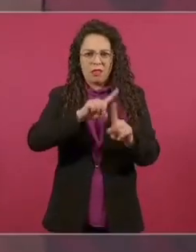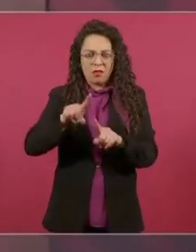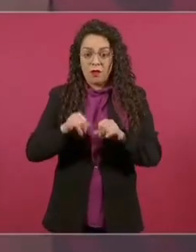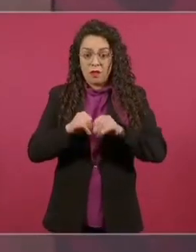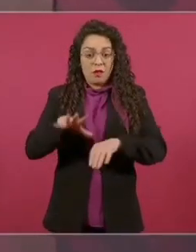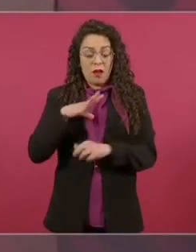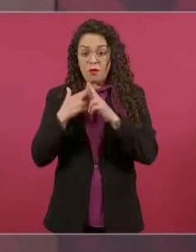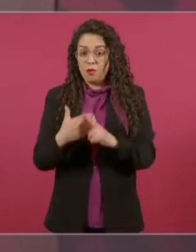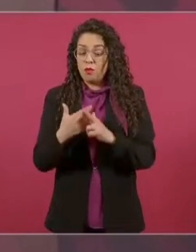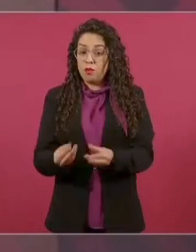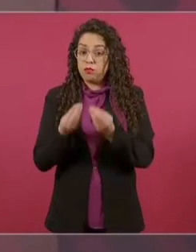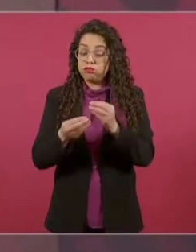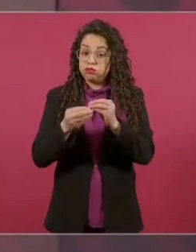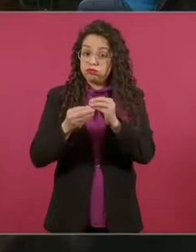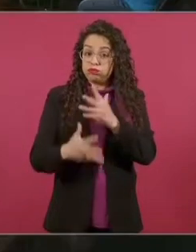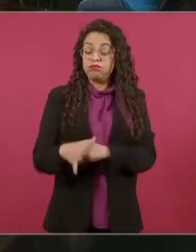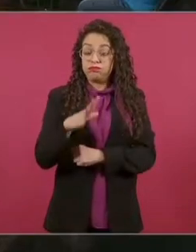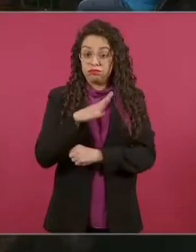información.